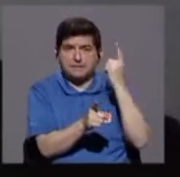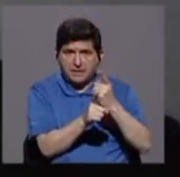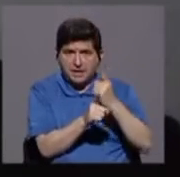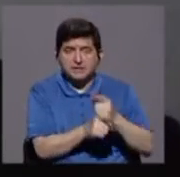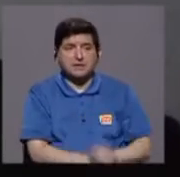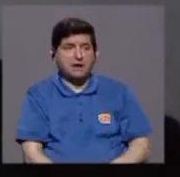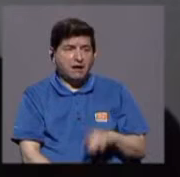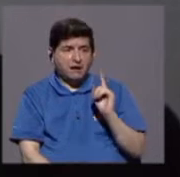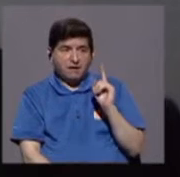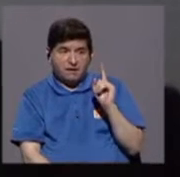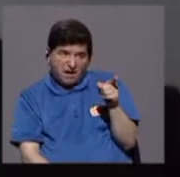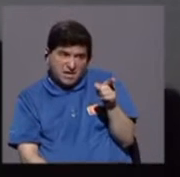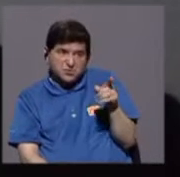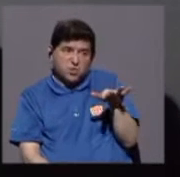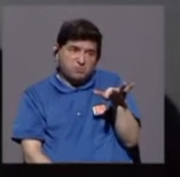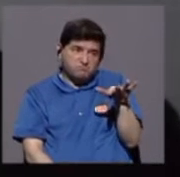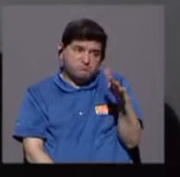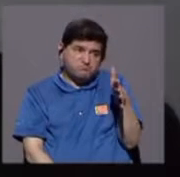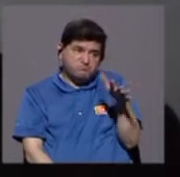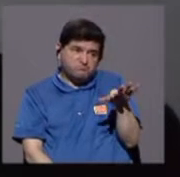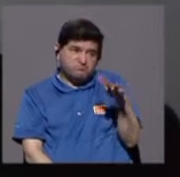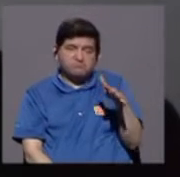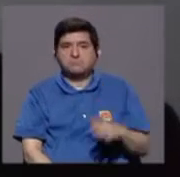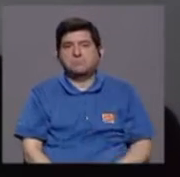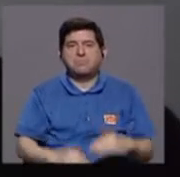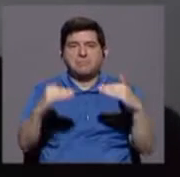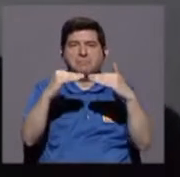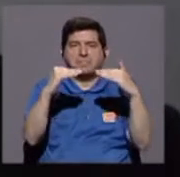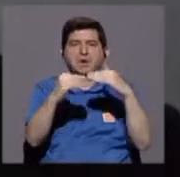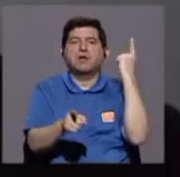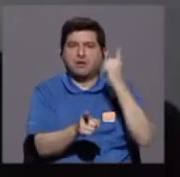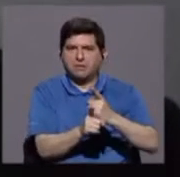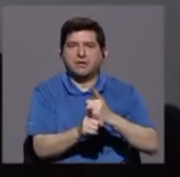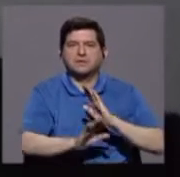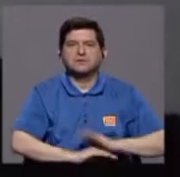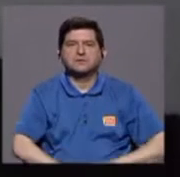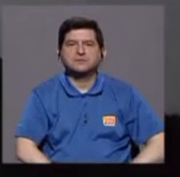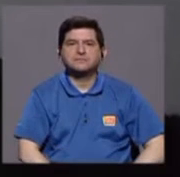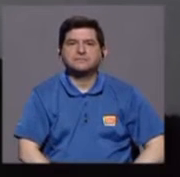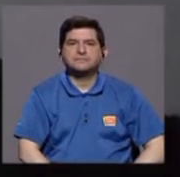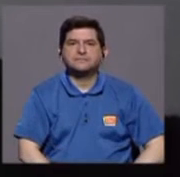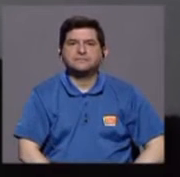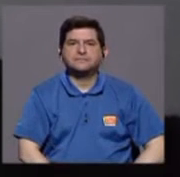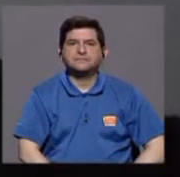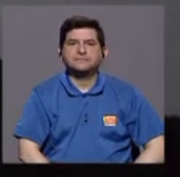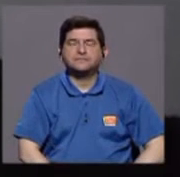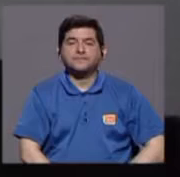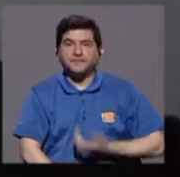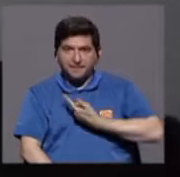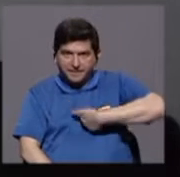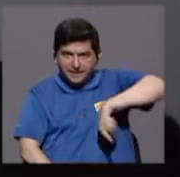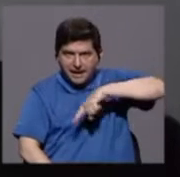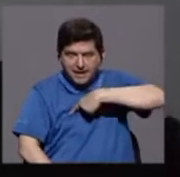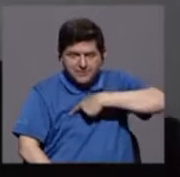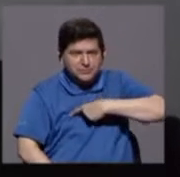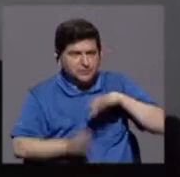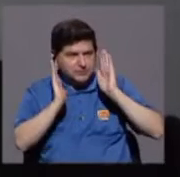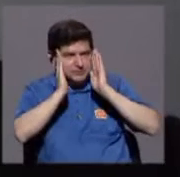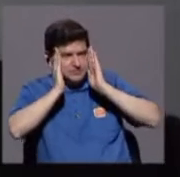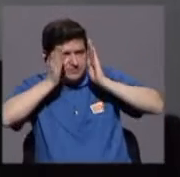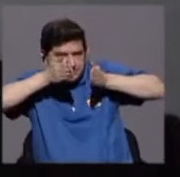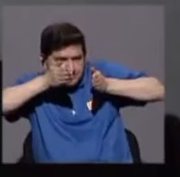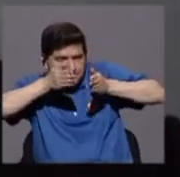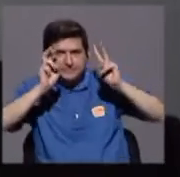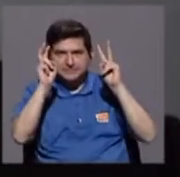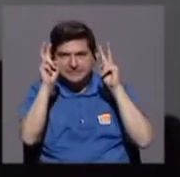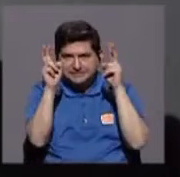Eso está más o menos dentro de los niveles adecuados. Entonces, esto nos puntualiza sobre